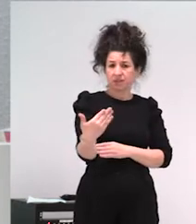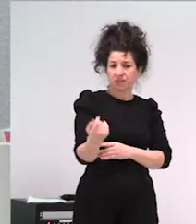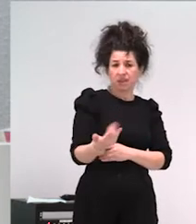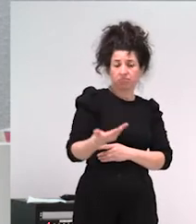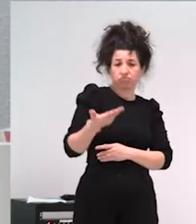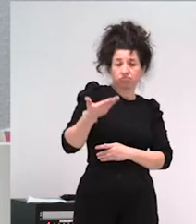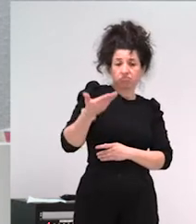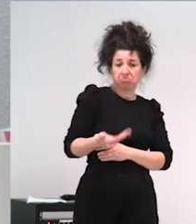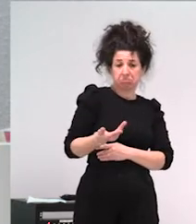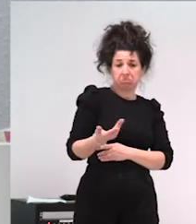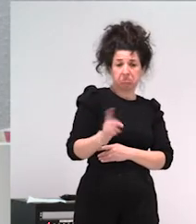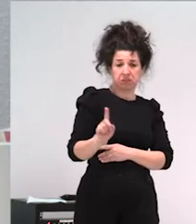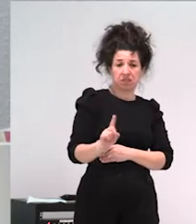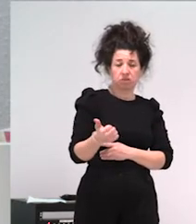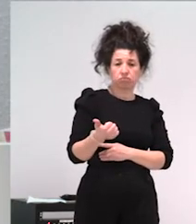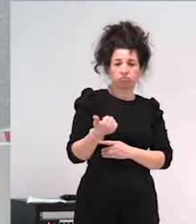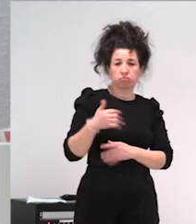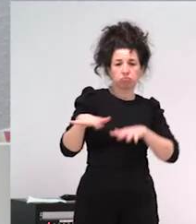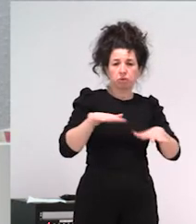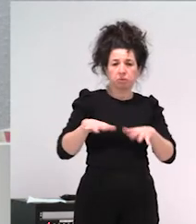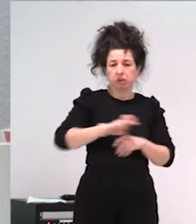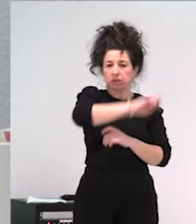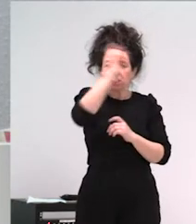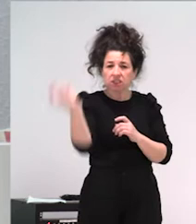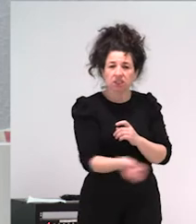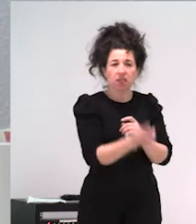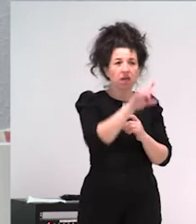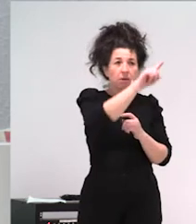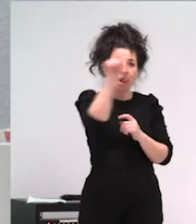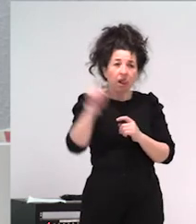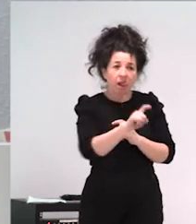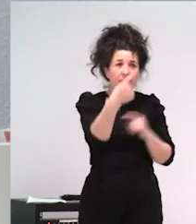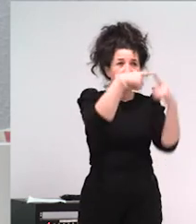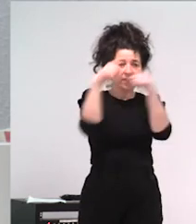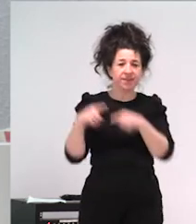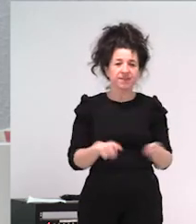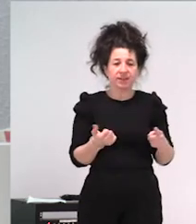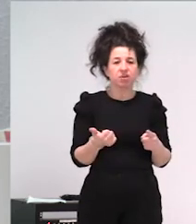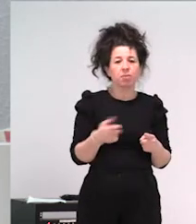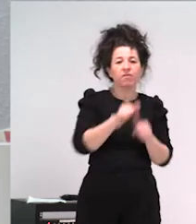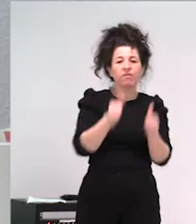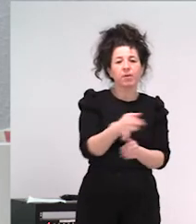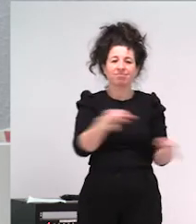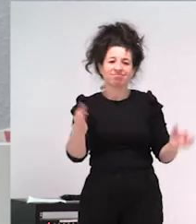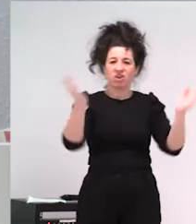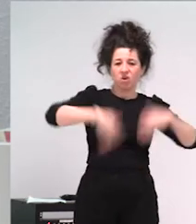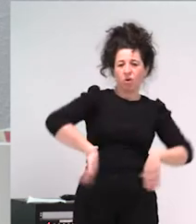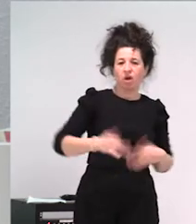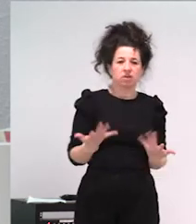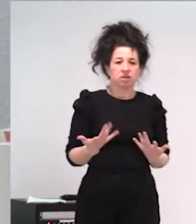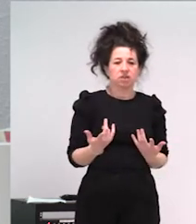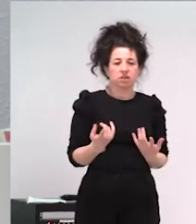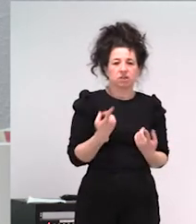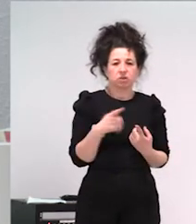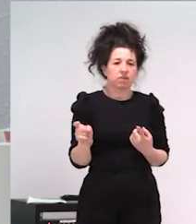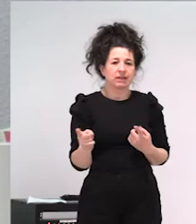al final es un movimiento plural que se da de forma distinta en todos los lugares y no hay una forma incorrecta. No es el que te pongas ahora a defender las nucleares o